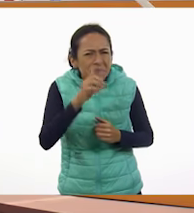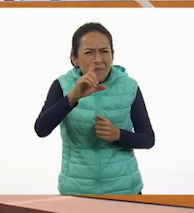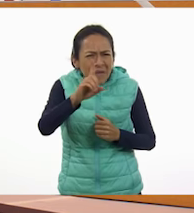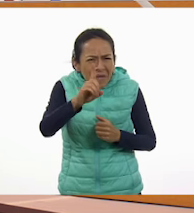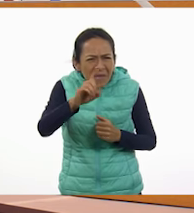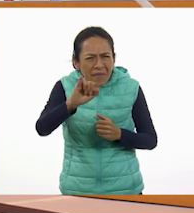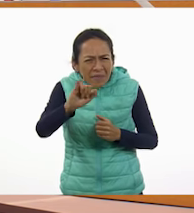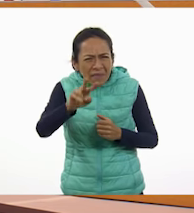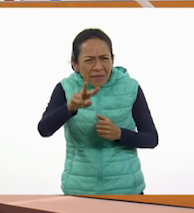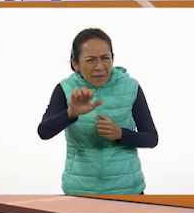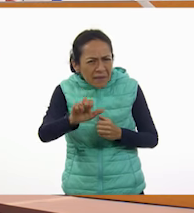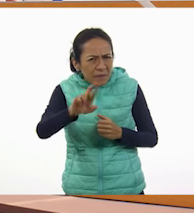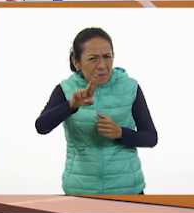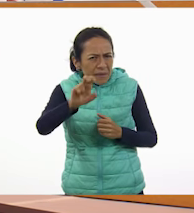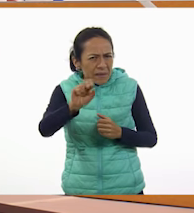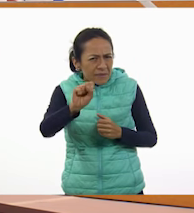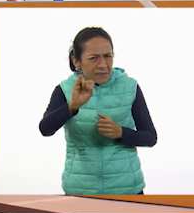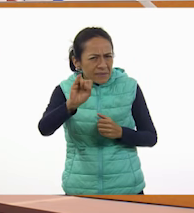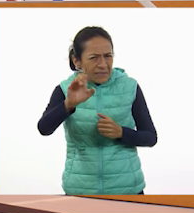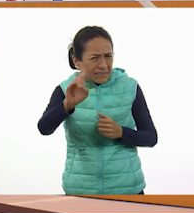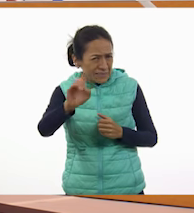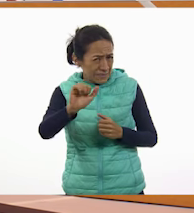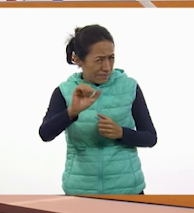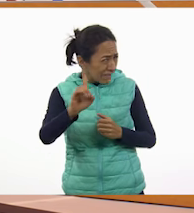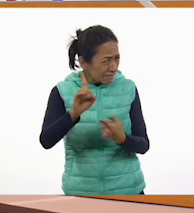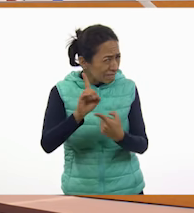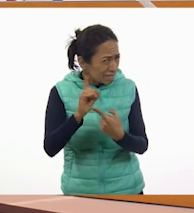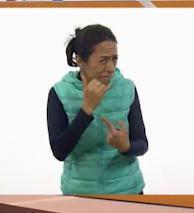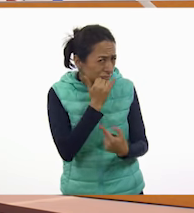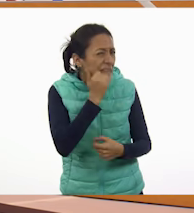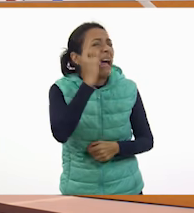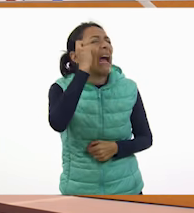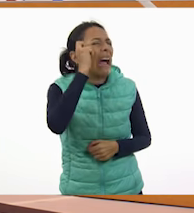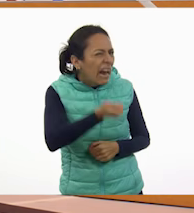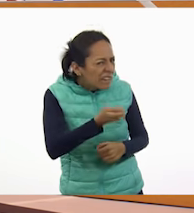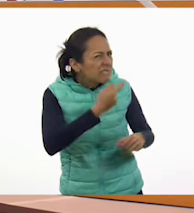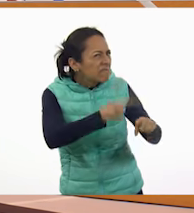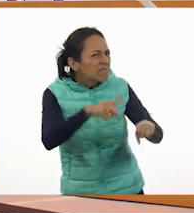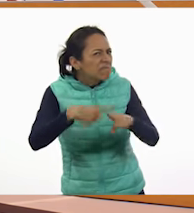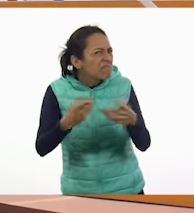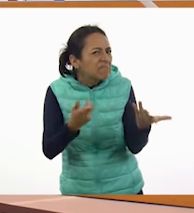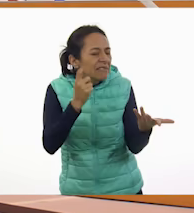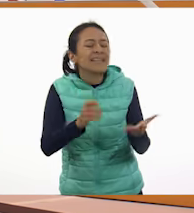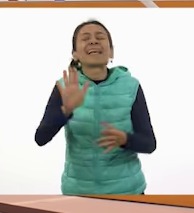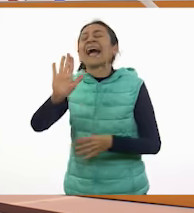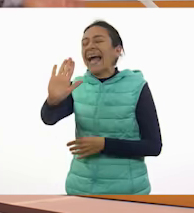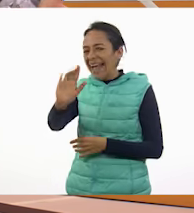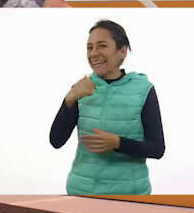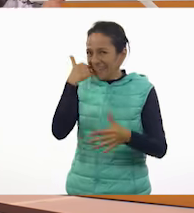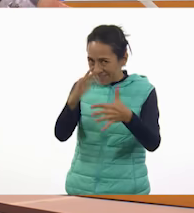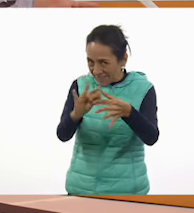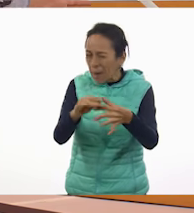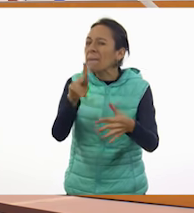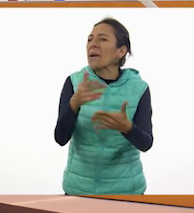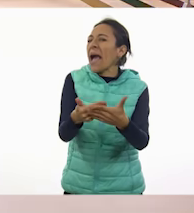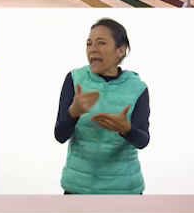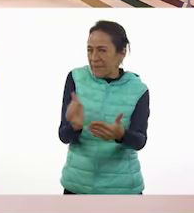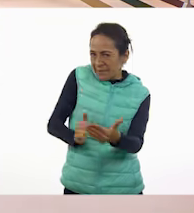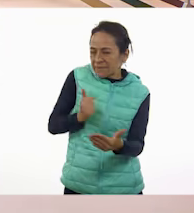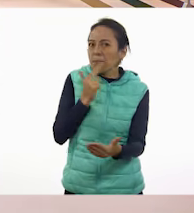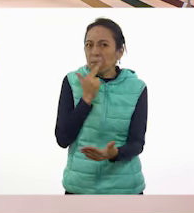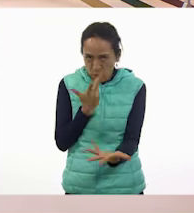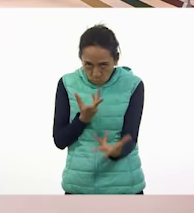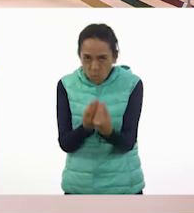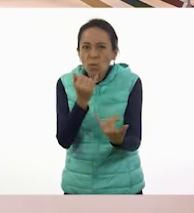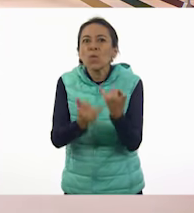Ah, me encantaría contártelo. Pues cuénteme. Pero tengo una propuesta. Hagamos un juego con las niñas y los niños que nos están viendo en casa. ¿Qué te